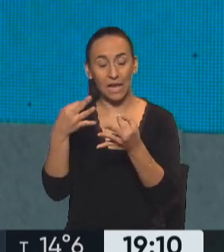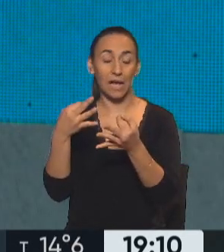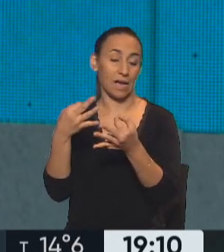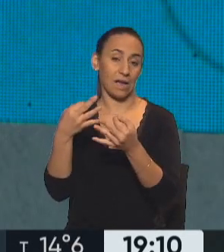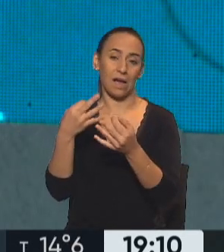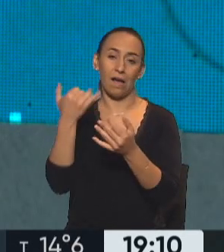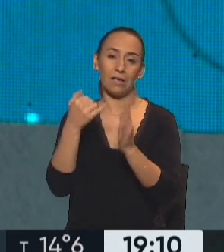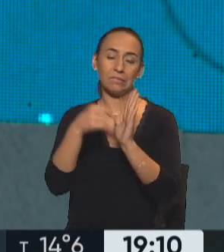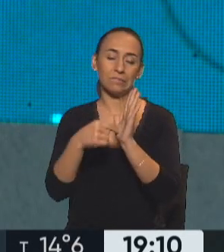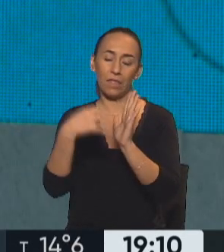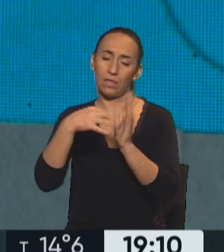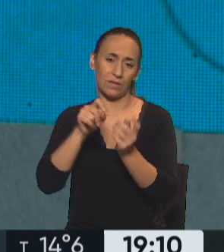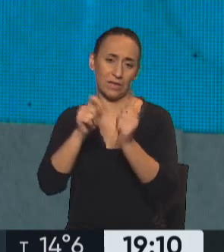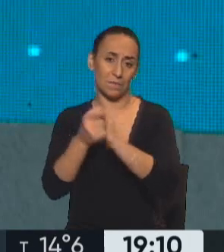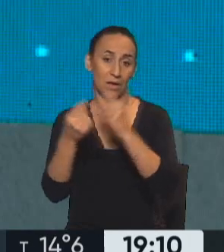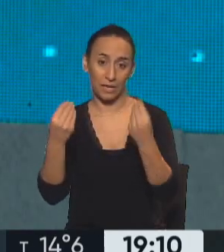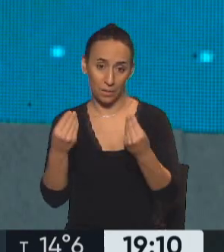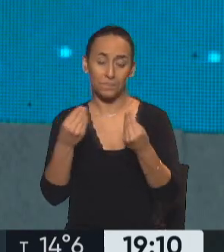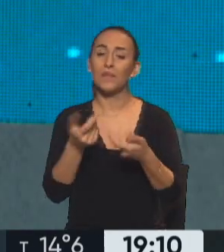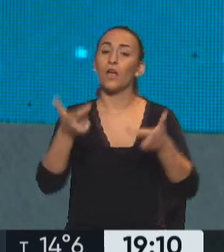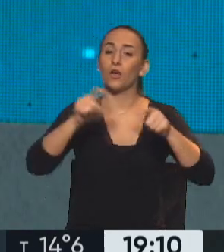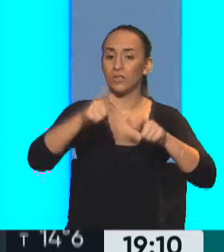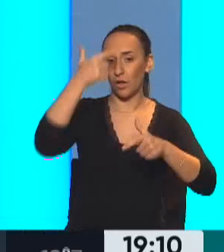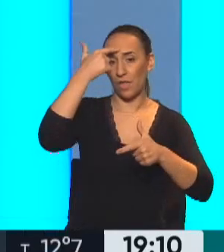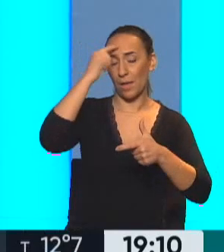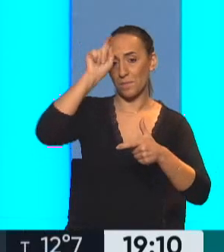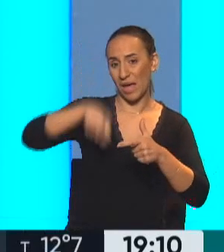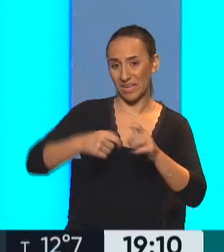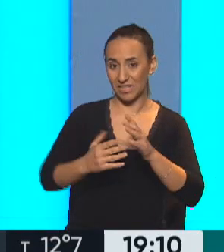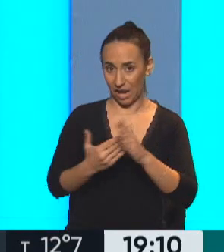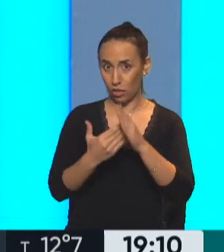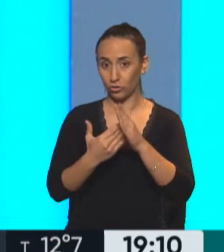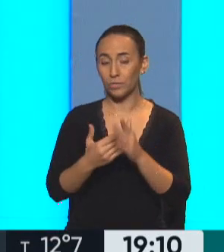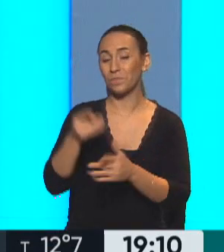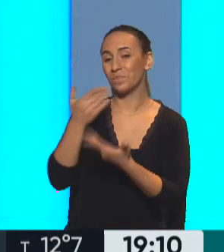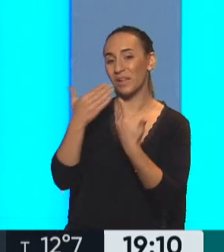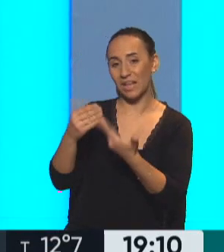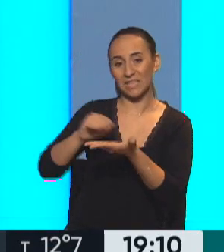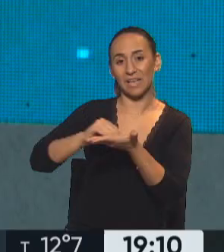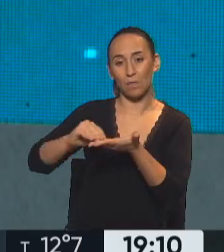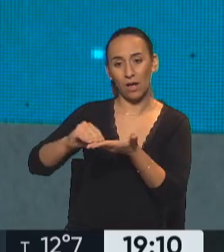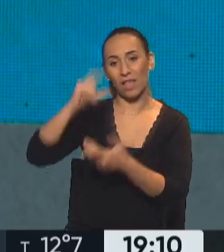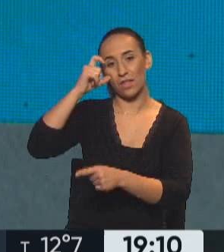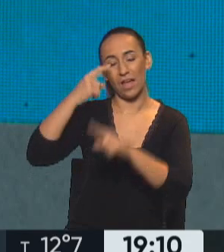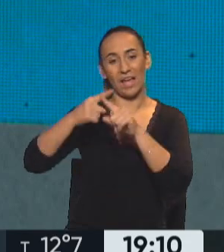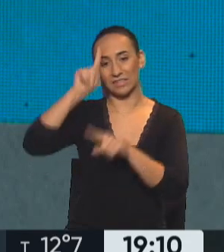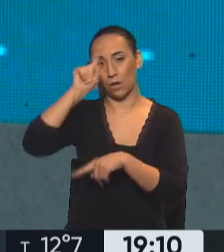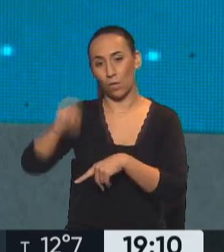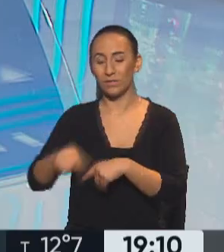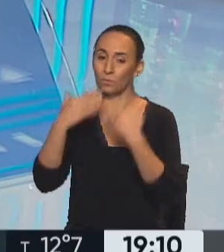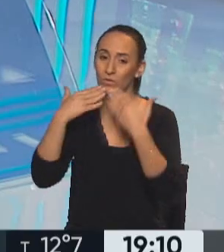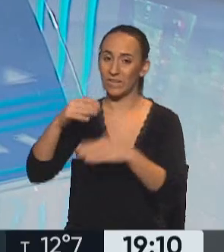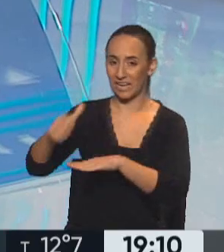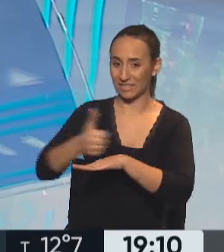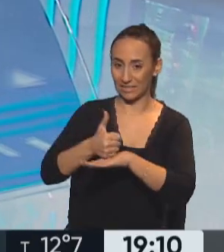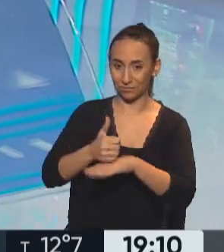Consejo de la Magistratura. Así que le agradecemos a León Arslanian, ex juez y abogado, que hoy esté en el estudio de la televisión pública.